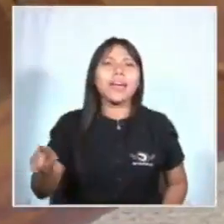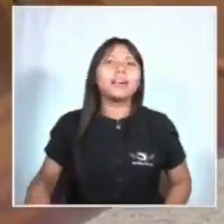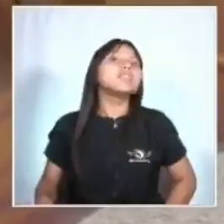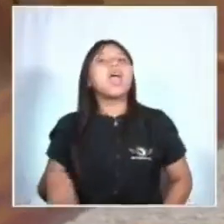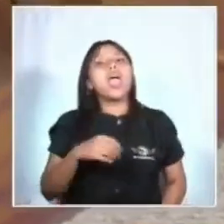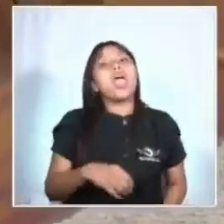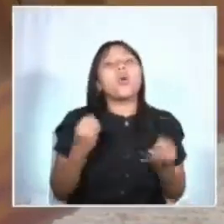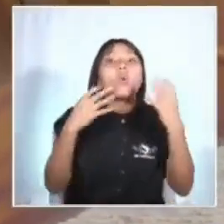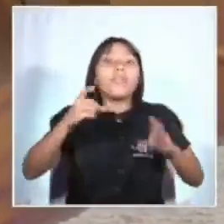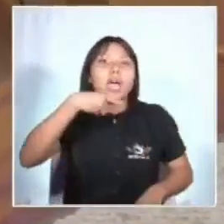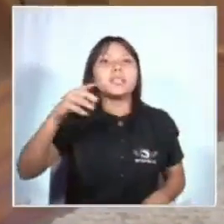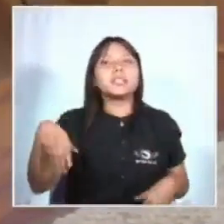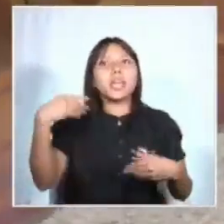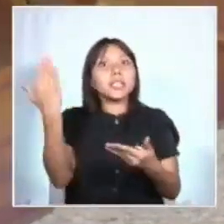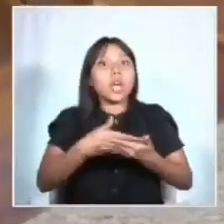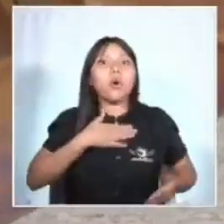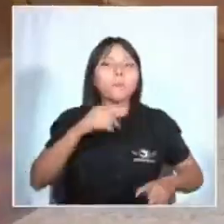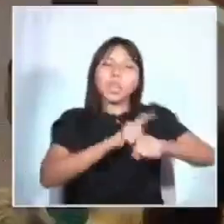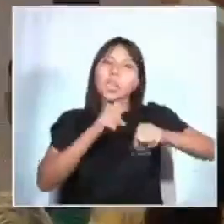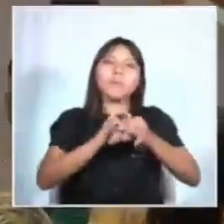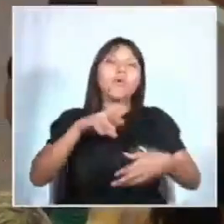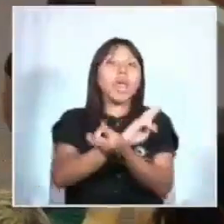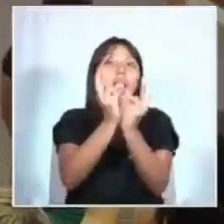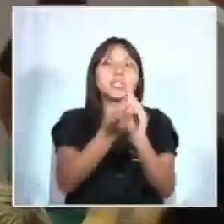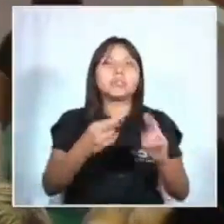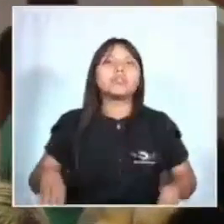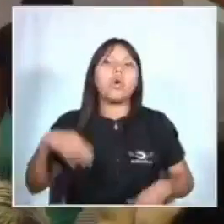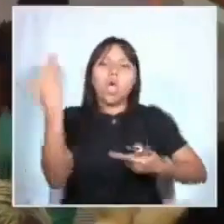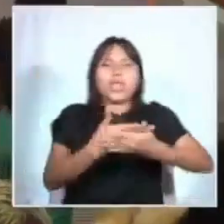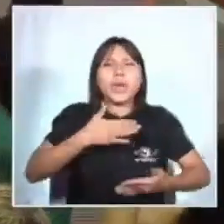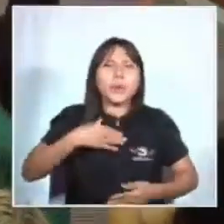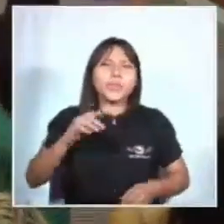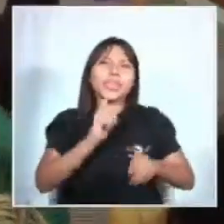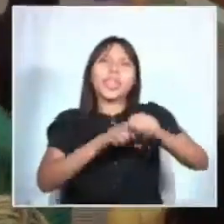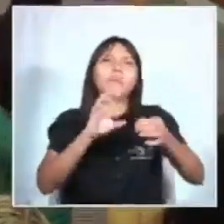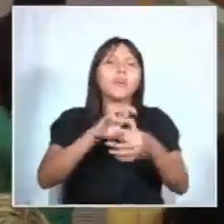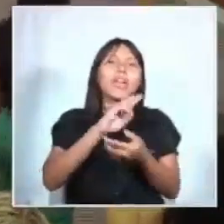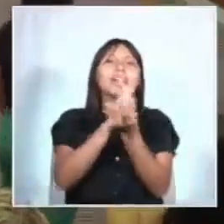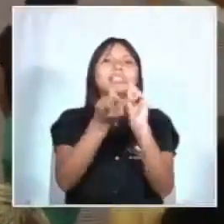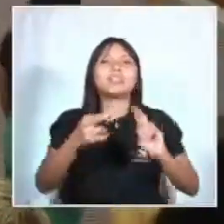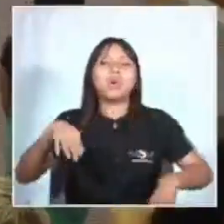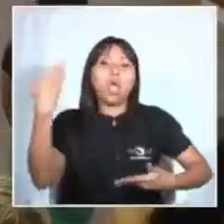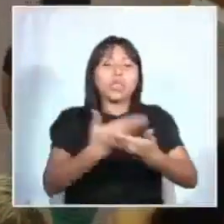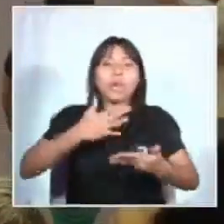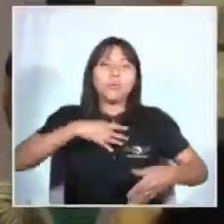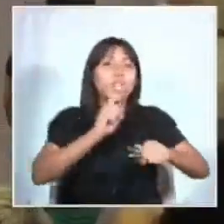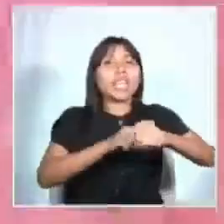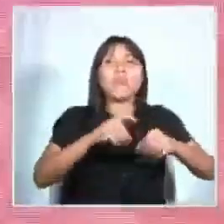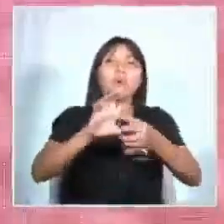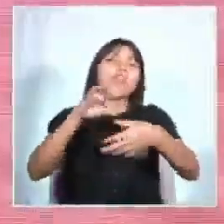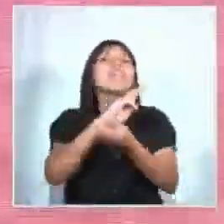¿Cuántas de allá dicen: llegó mi tiempo de restitución, llegó mi tiempo de restitución, llegó mi tiempo de